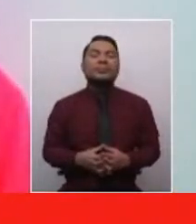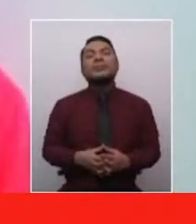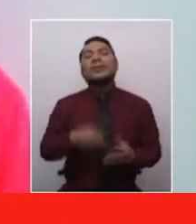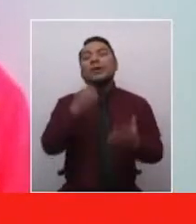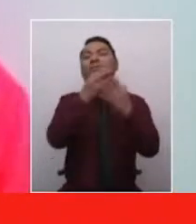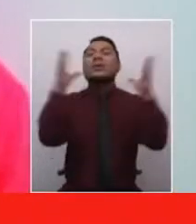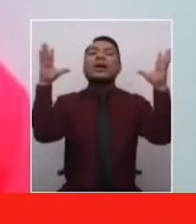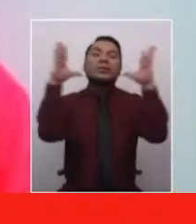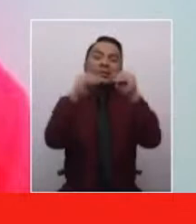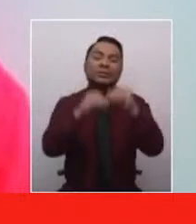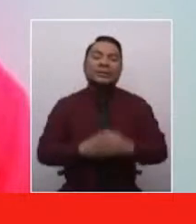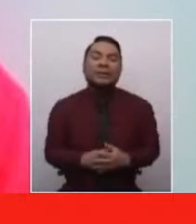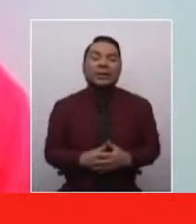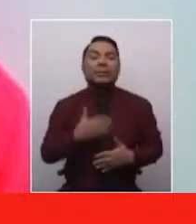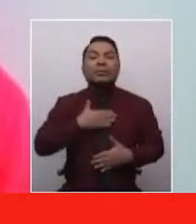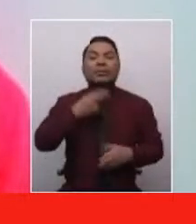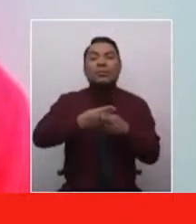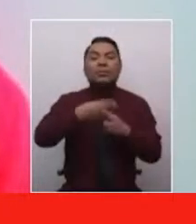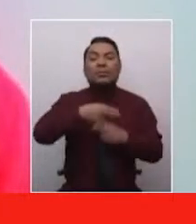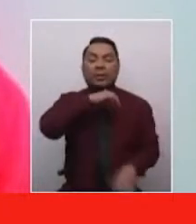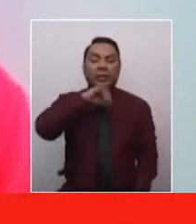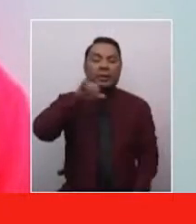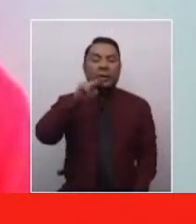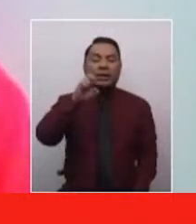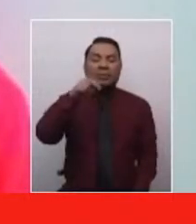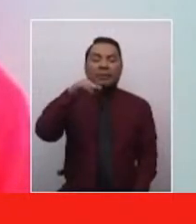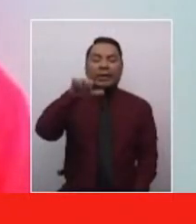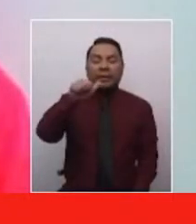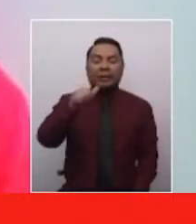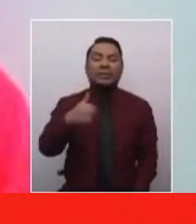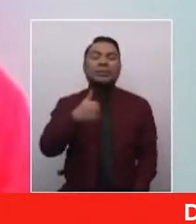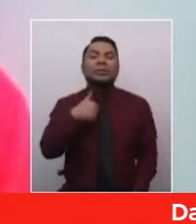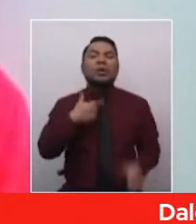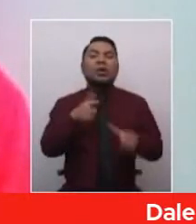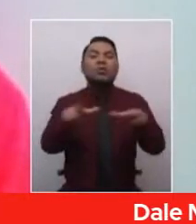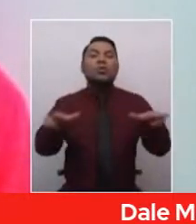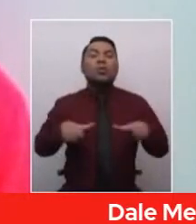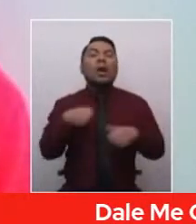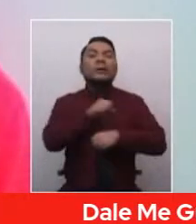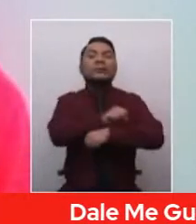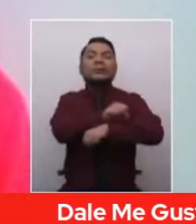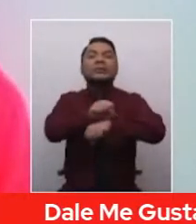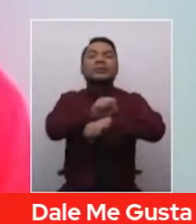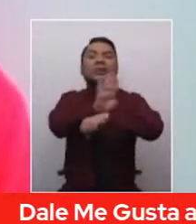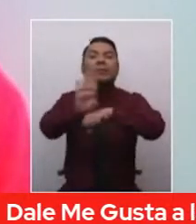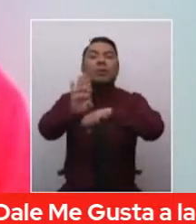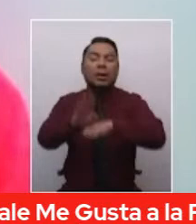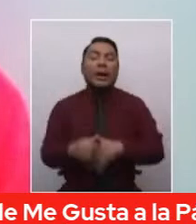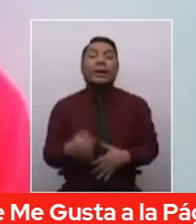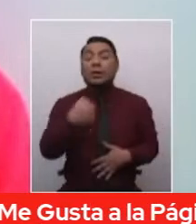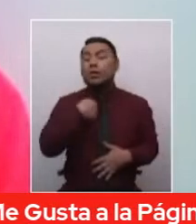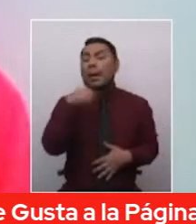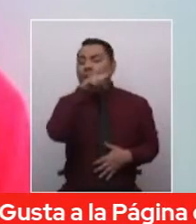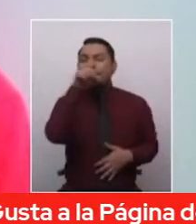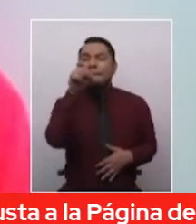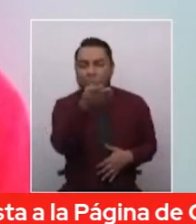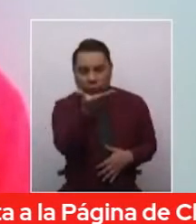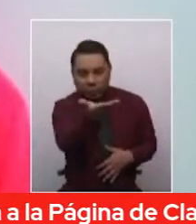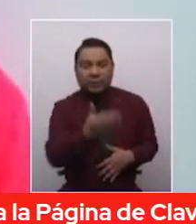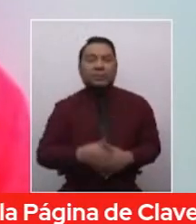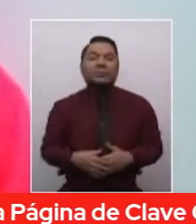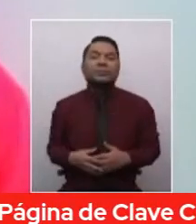Buenas noches. Mi nombre es Jimena Almeida, soy del distrito de San Borja y mi pregunta es la siguiente.